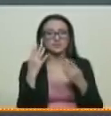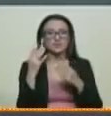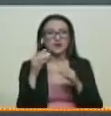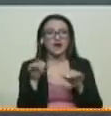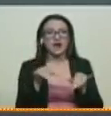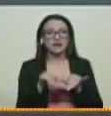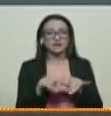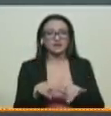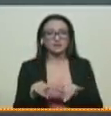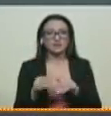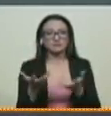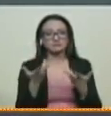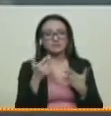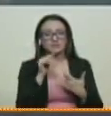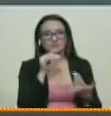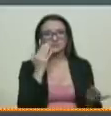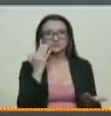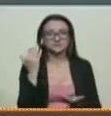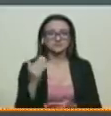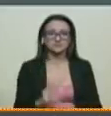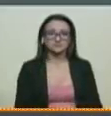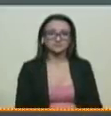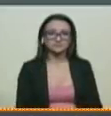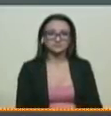lugar para conocer todos los detalles. Adelante.